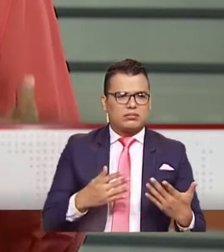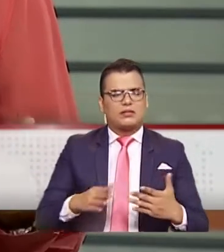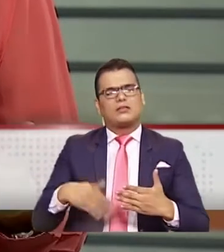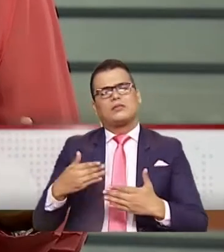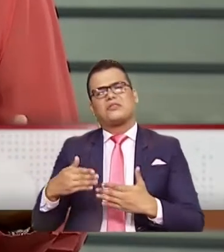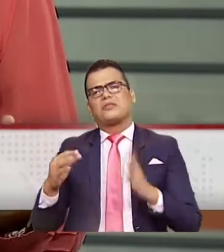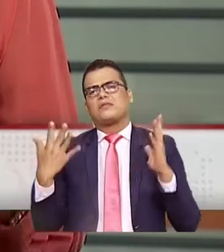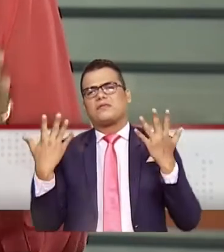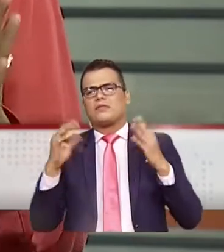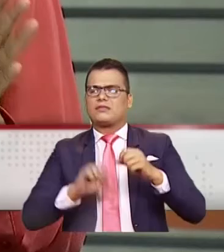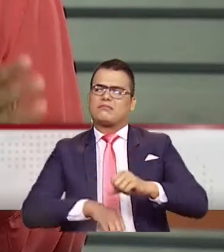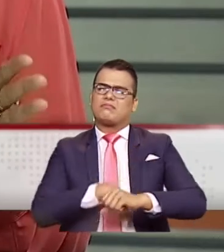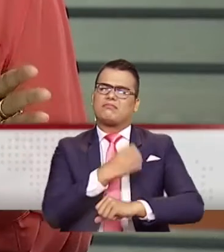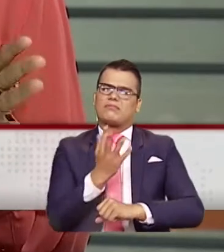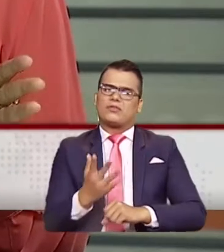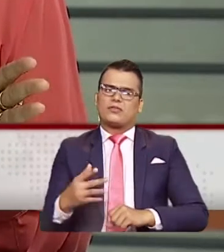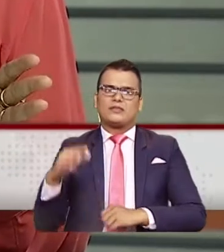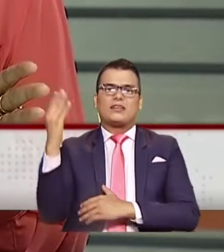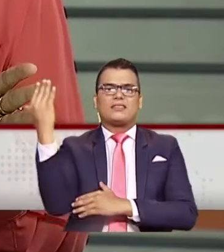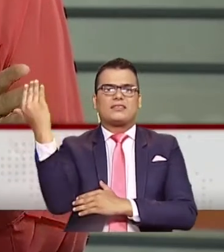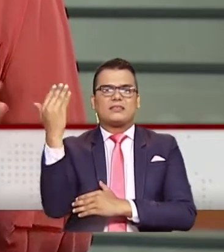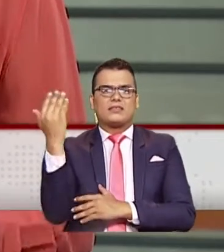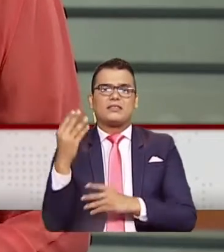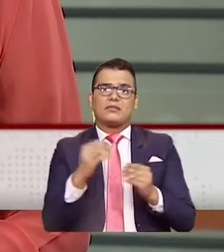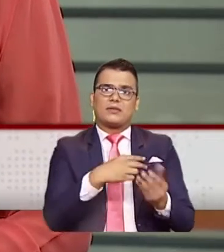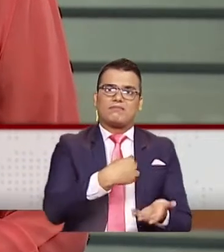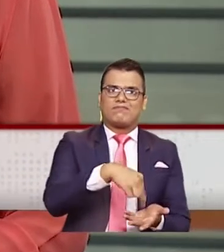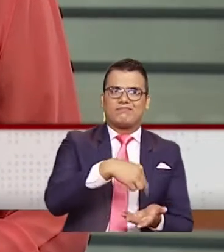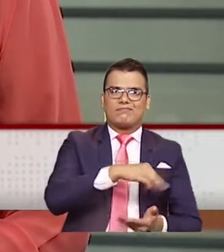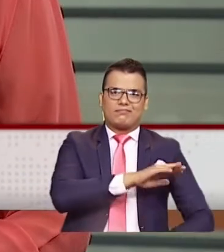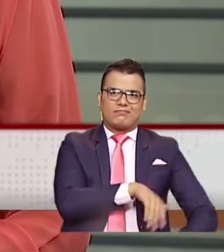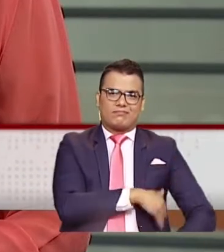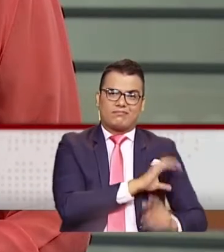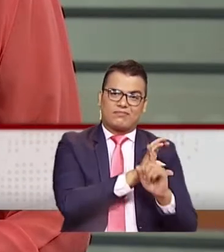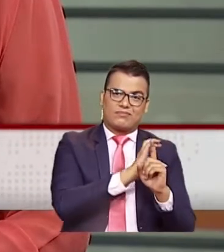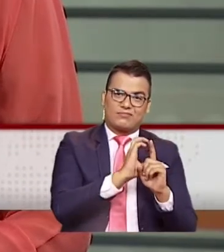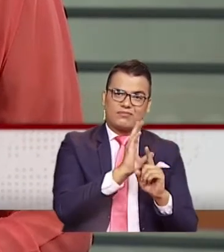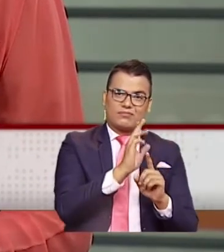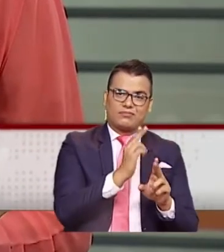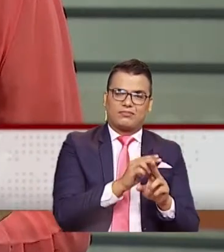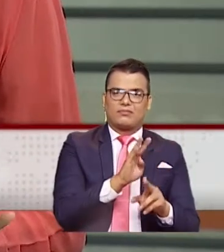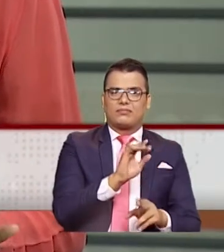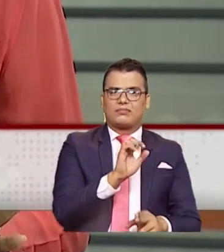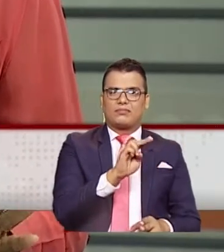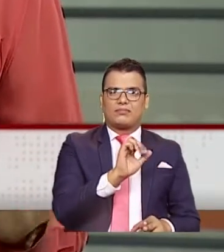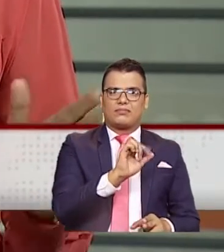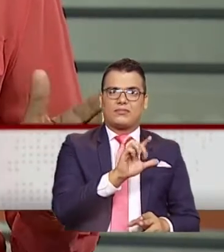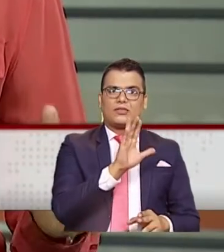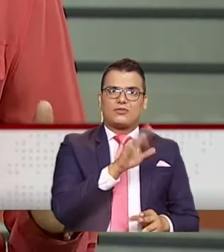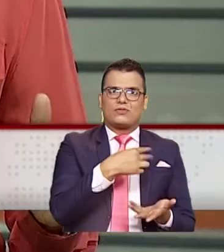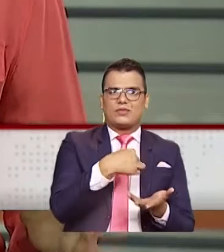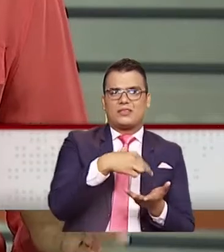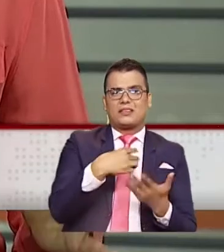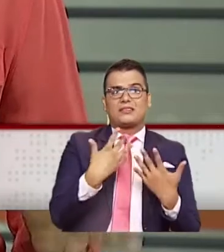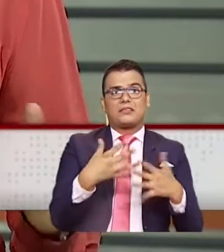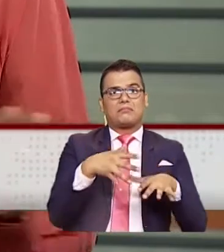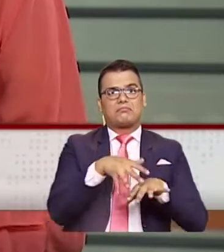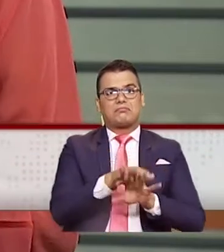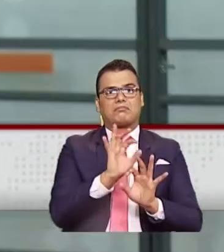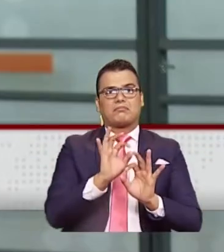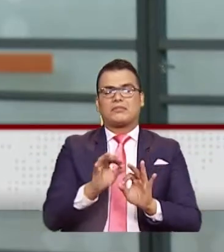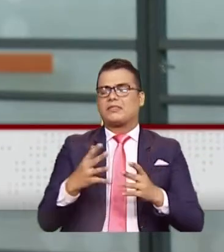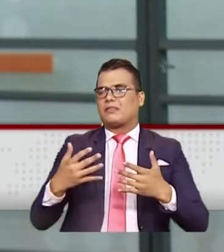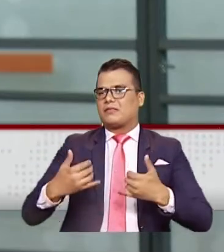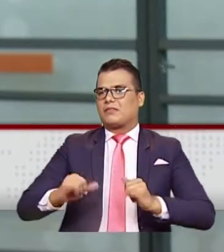festival de cine bienal de danza con el ministerio de cultura y la alcaldía de cali y cerramos con la feria son entonces